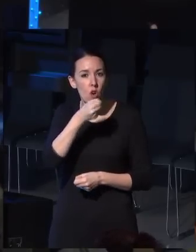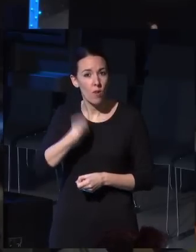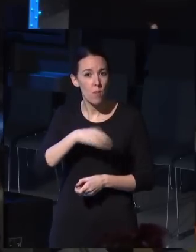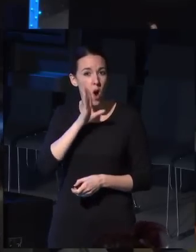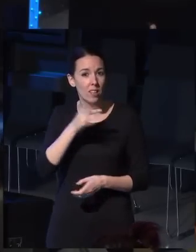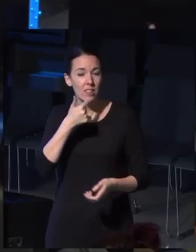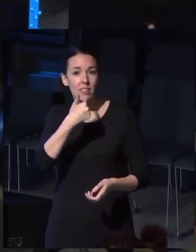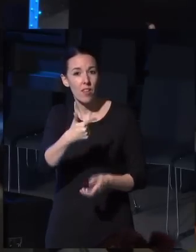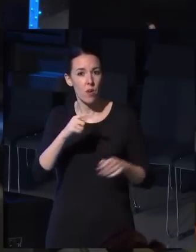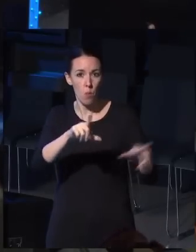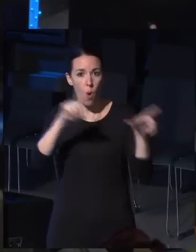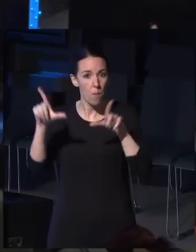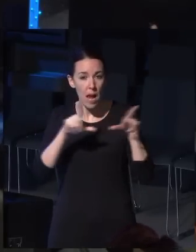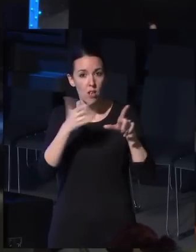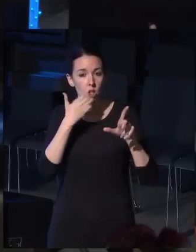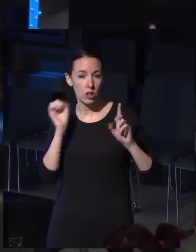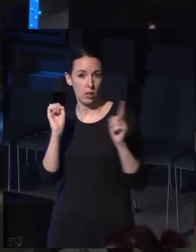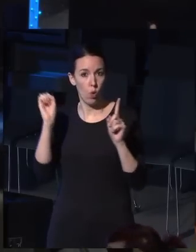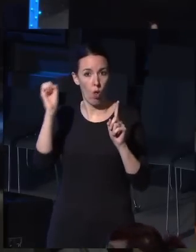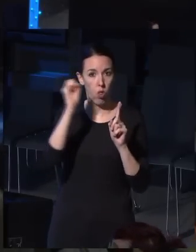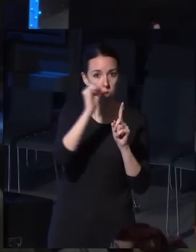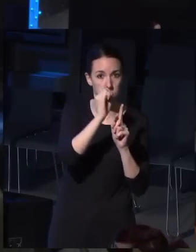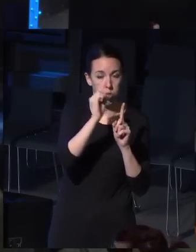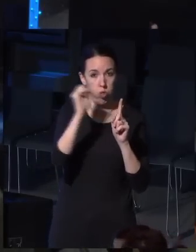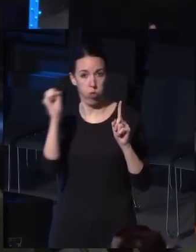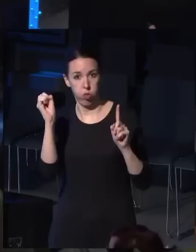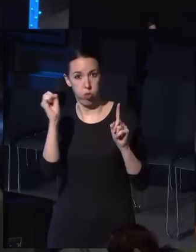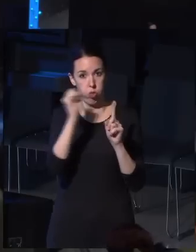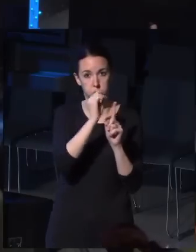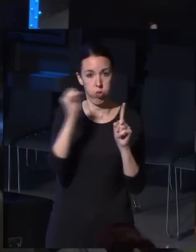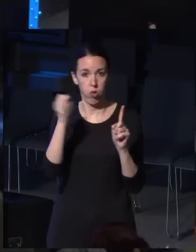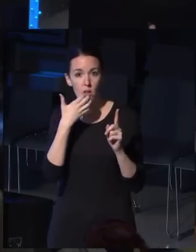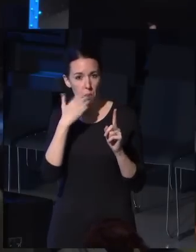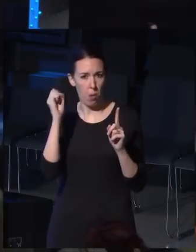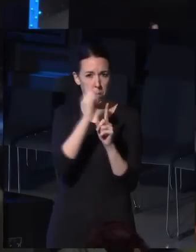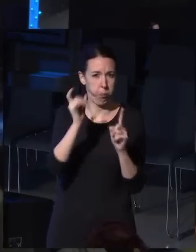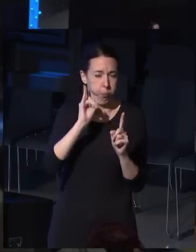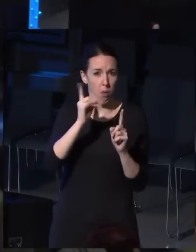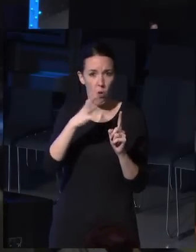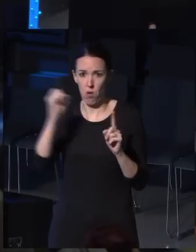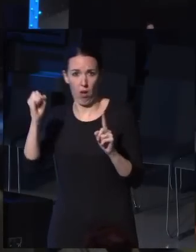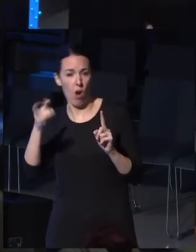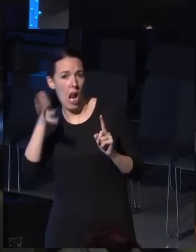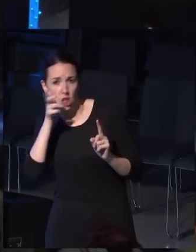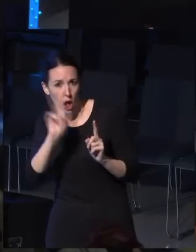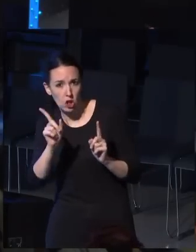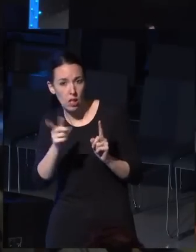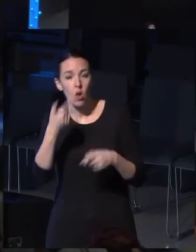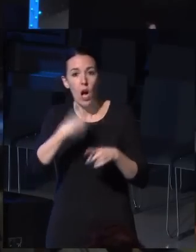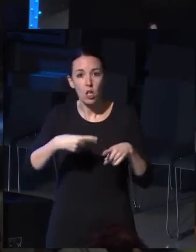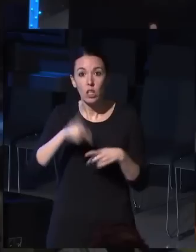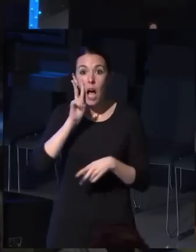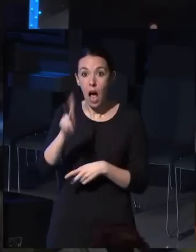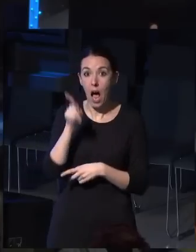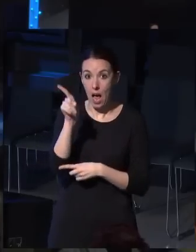dice Paco, con los planos. Si te acercas mucho, pues claro, satura. Si estás muy atrás, ni siquiera a lo mejor puedes registrar tu señal. Y aquí vais a ver cómo